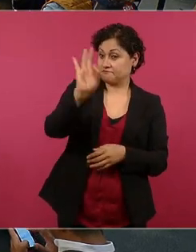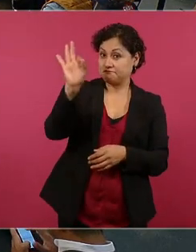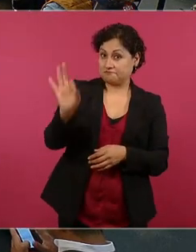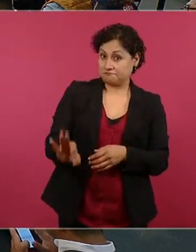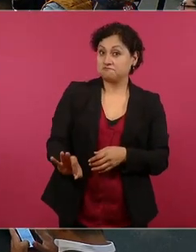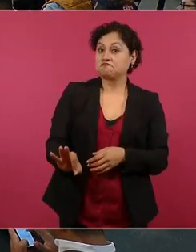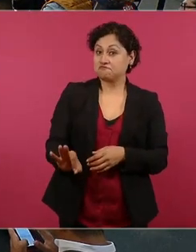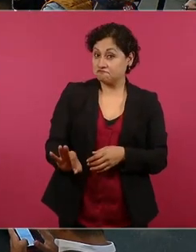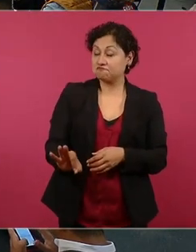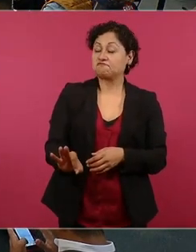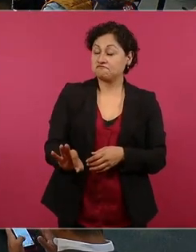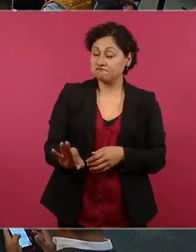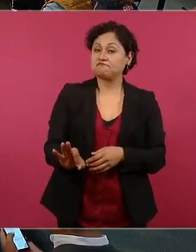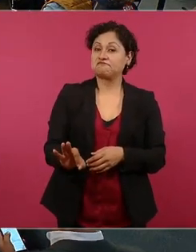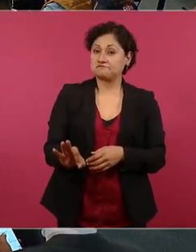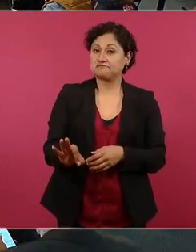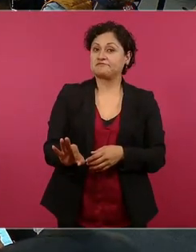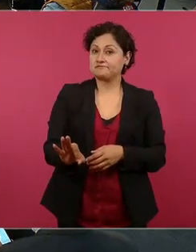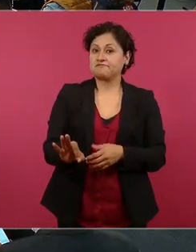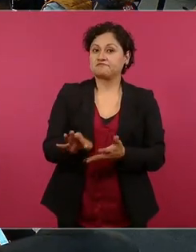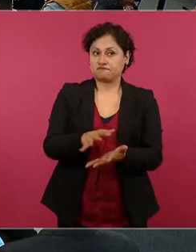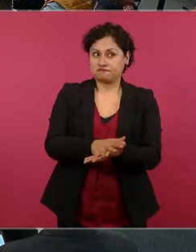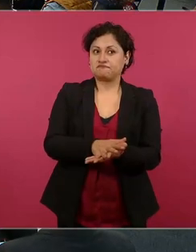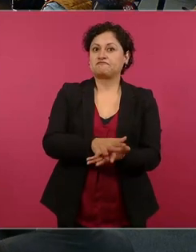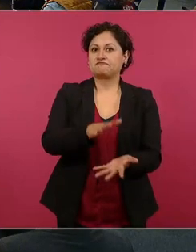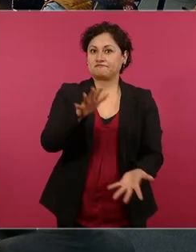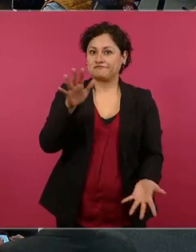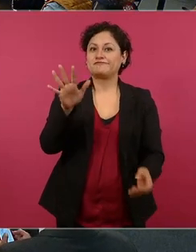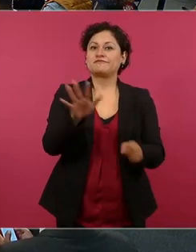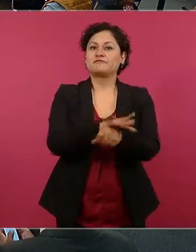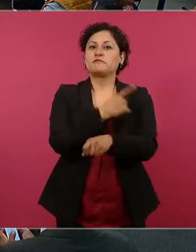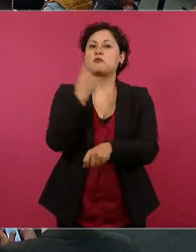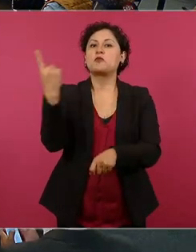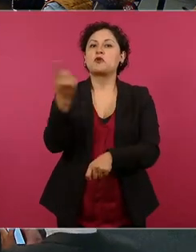hemos llevado a cabo cambios importantes.